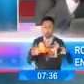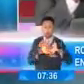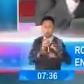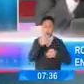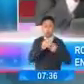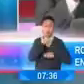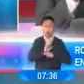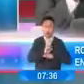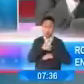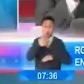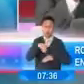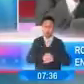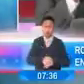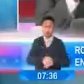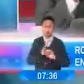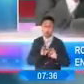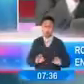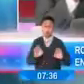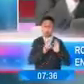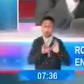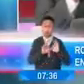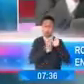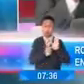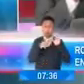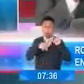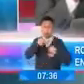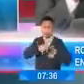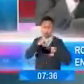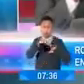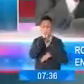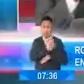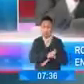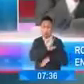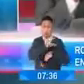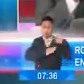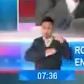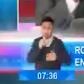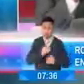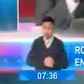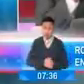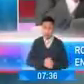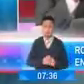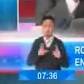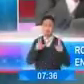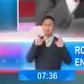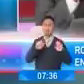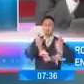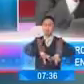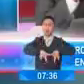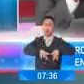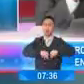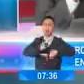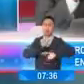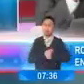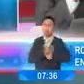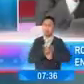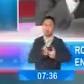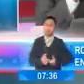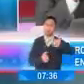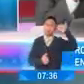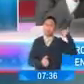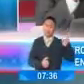justicia ecuatoriana, es un caso emblemático sobre impunidad, es un caso emblemático sobre la corrupción manejada desde el